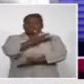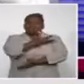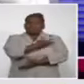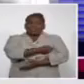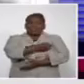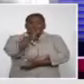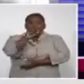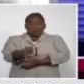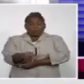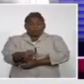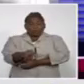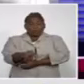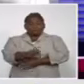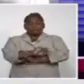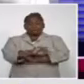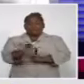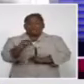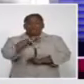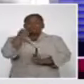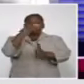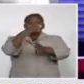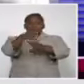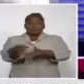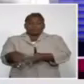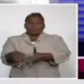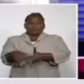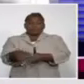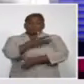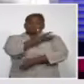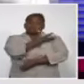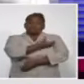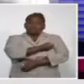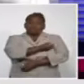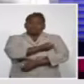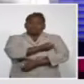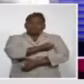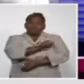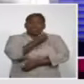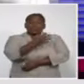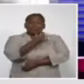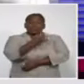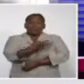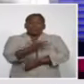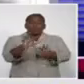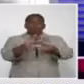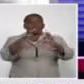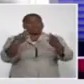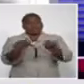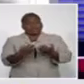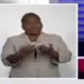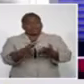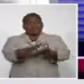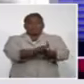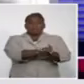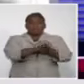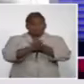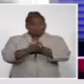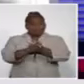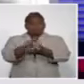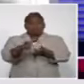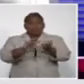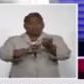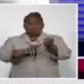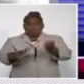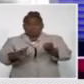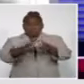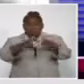se reporta su deceso. Lamentamos y transmitimos también nuestras condolencias a sus familiares y amigos. Las provincias con mayores cifras